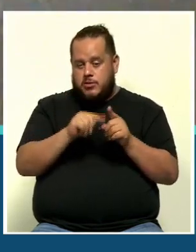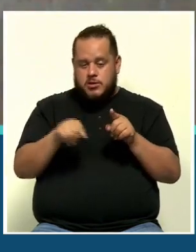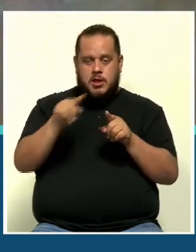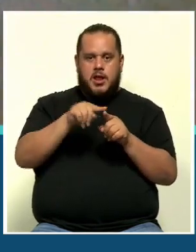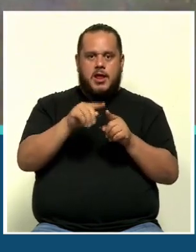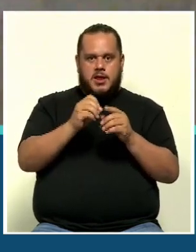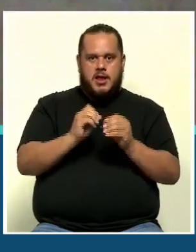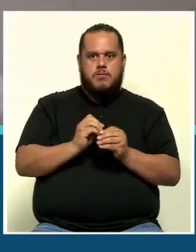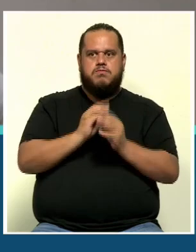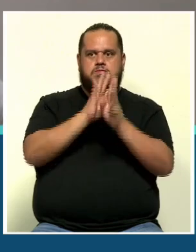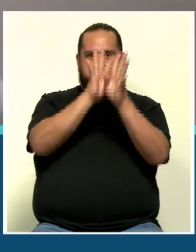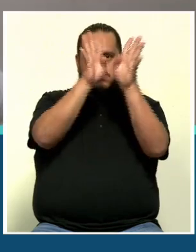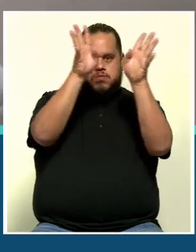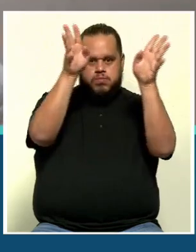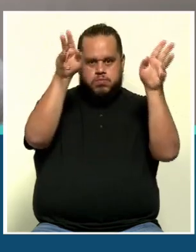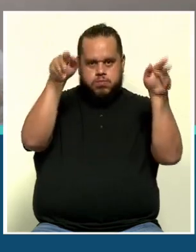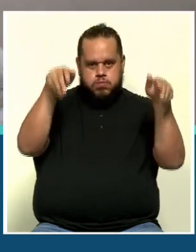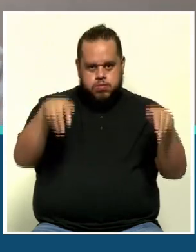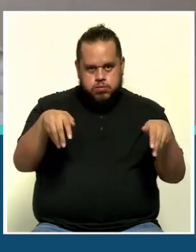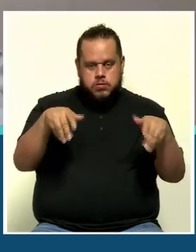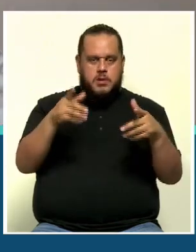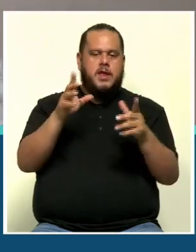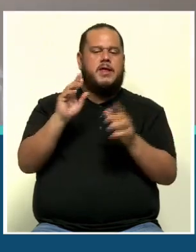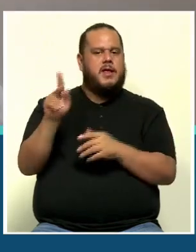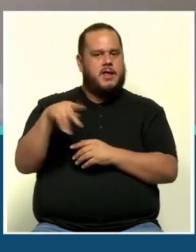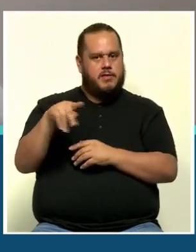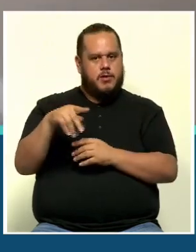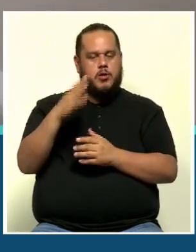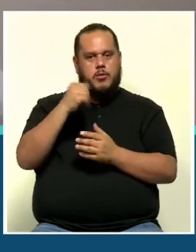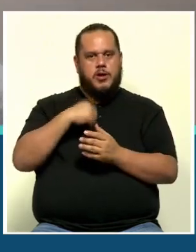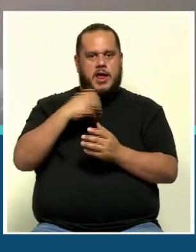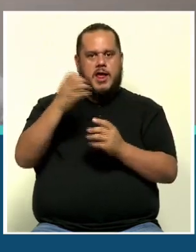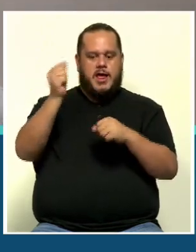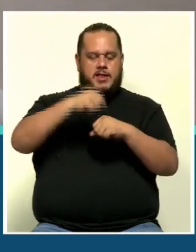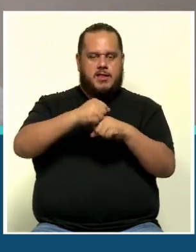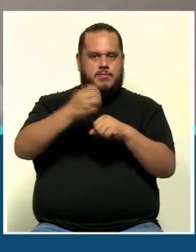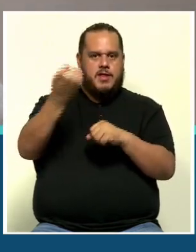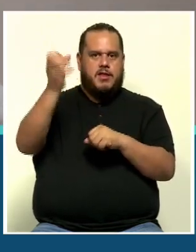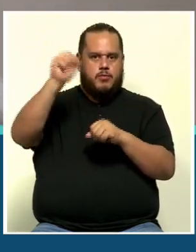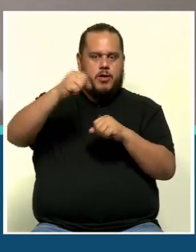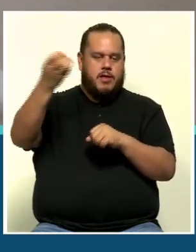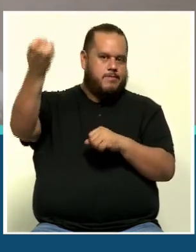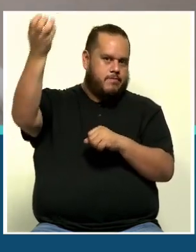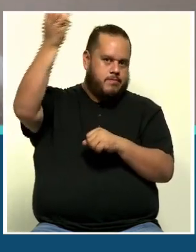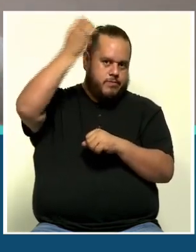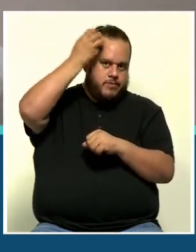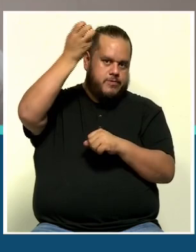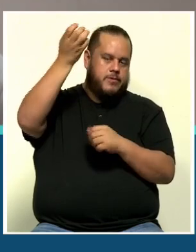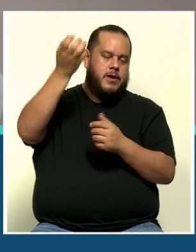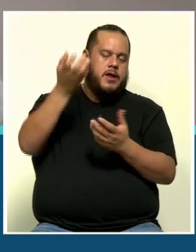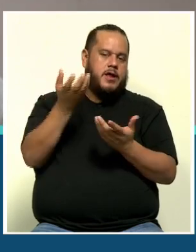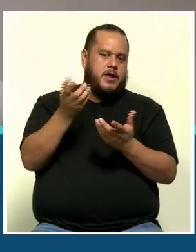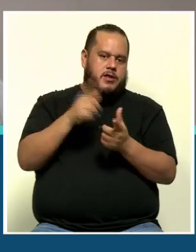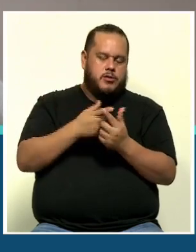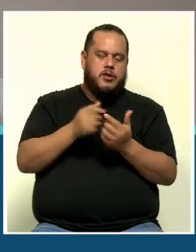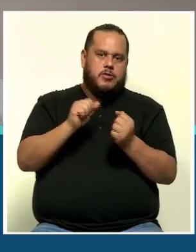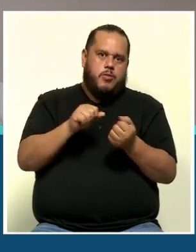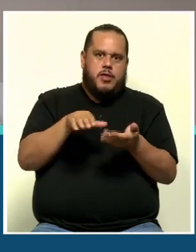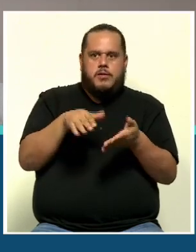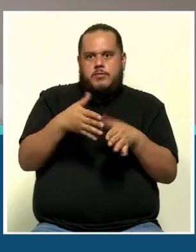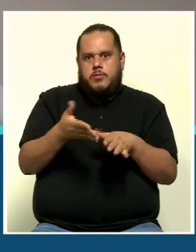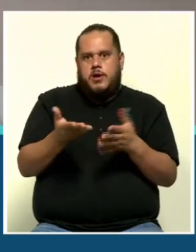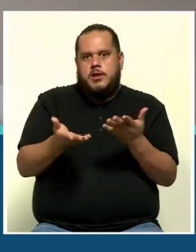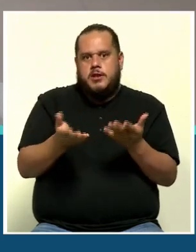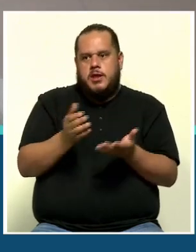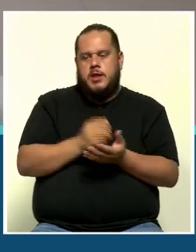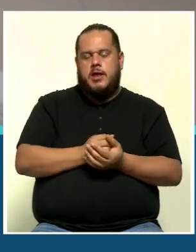cráter. Entonces sí es peligroso, porque si uno recibe estas piedras sobre la cabeza, sí, le puede provocar